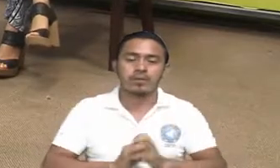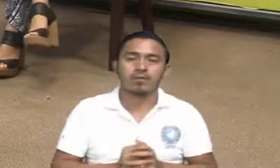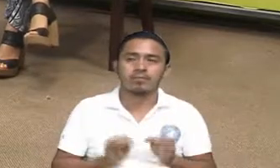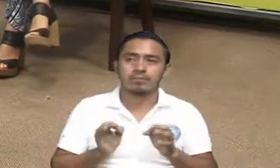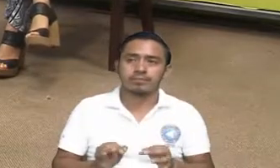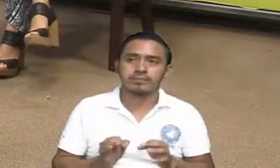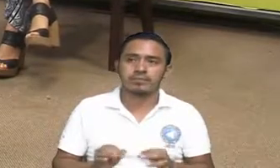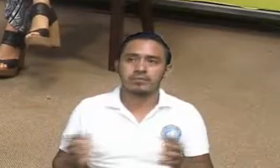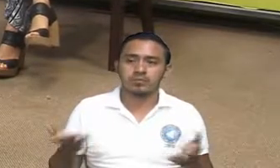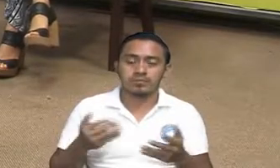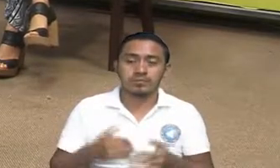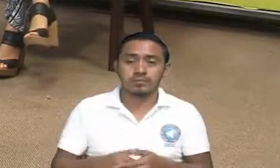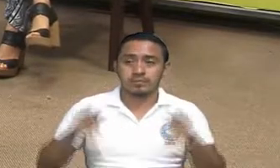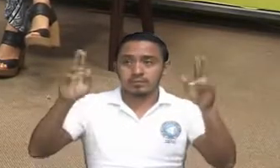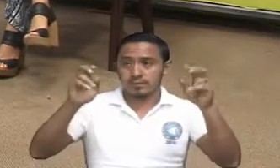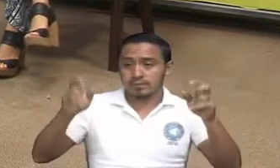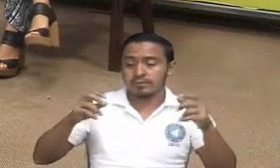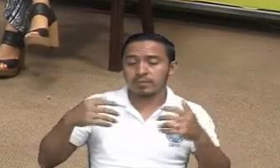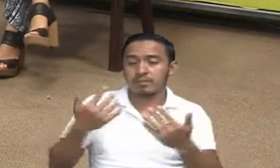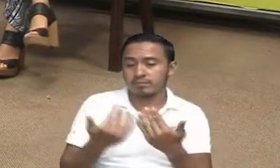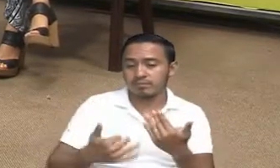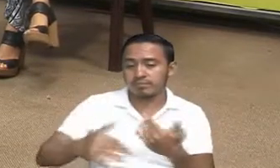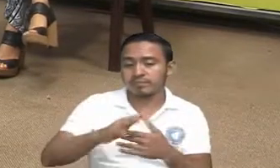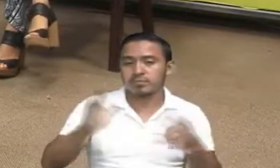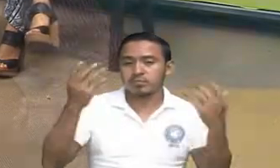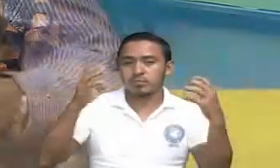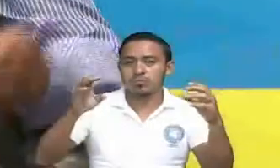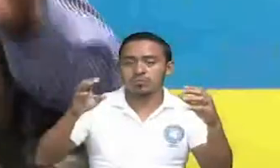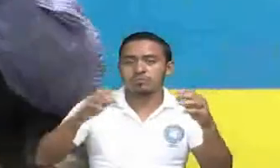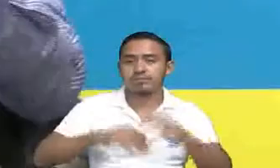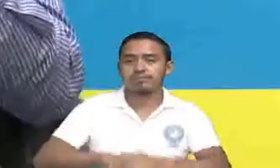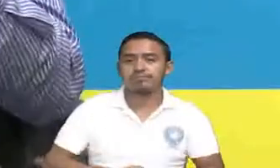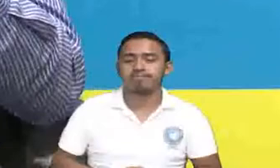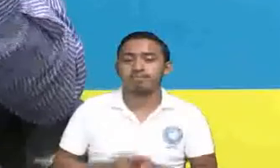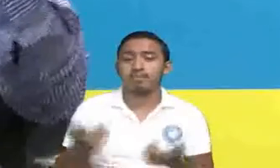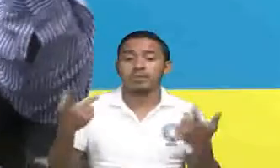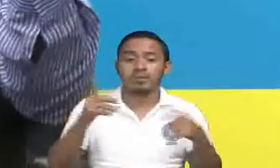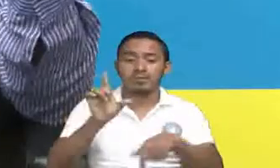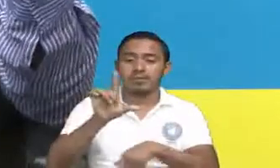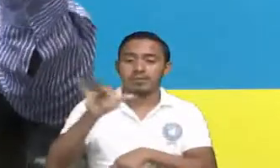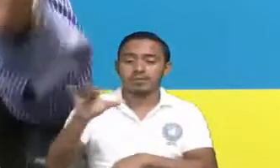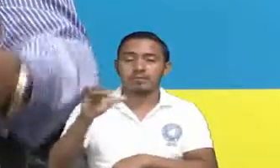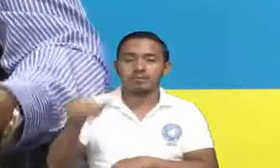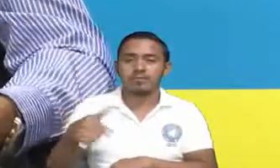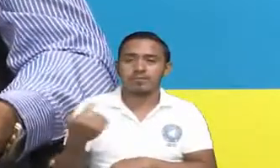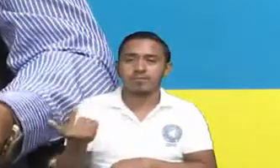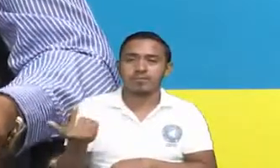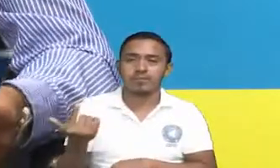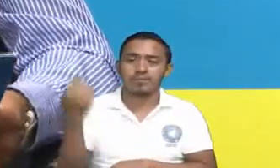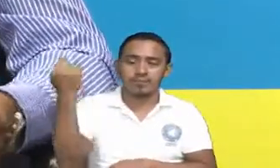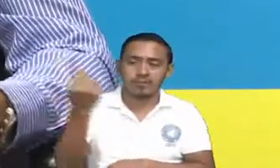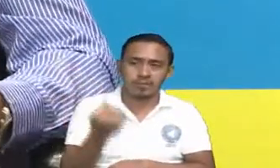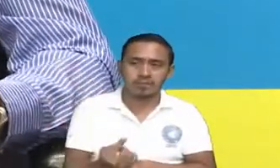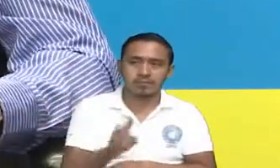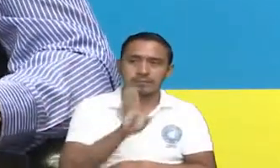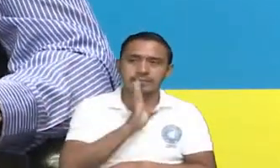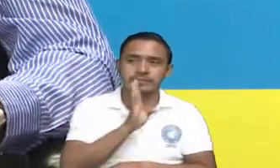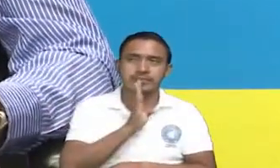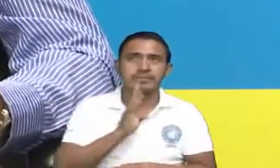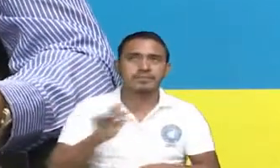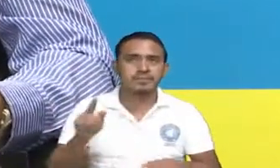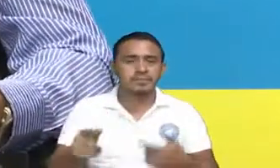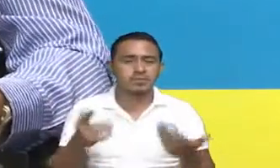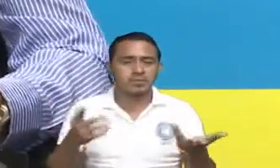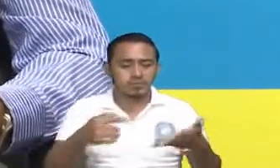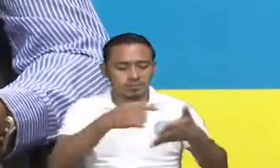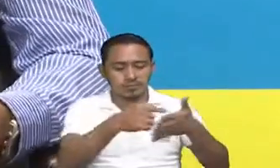El asunto es cuando dejamos pasar las cosas. Ok, licenciada, nos vamos a una pausa. Cuando regresemos vamos a hablar de esas